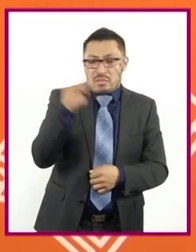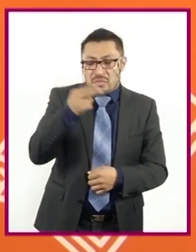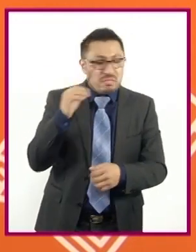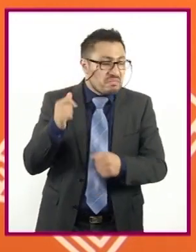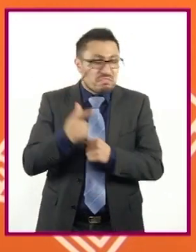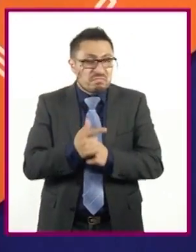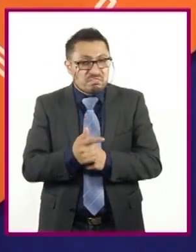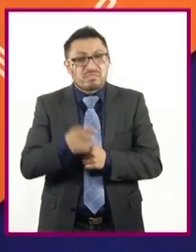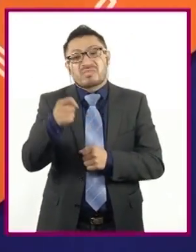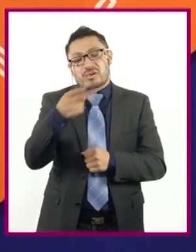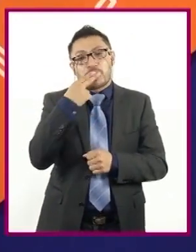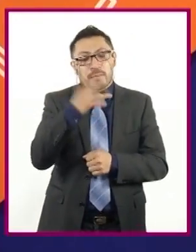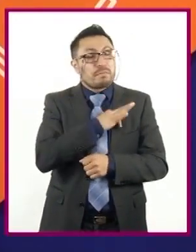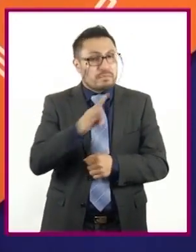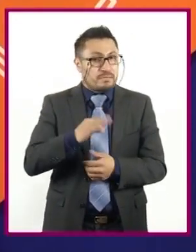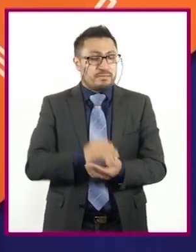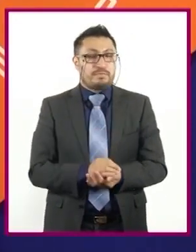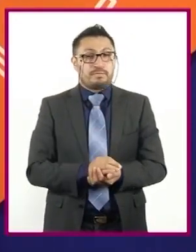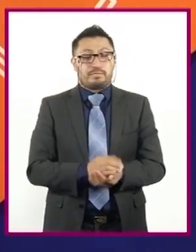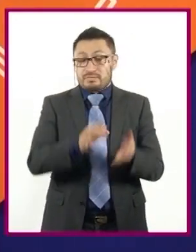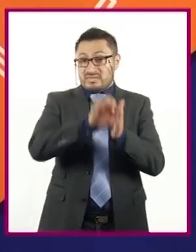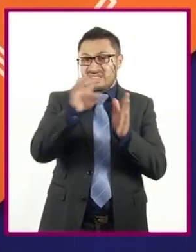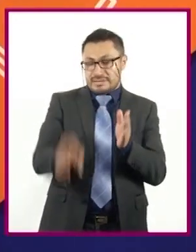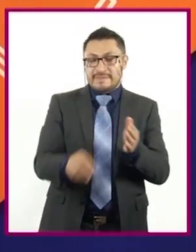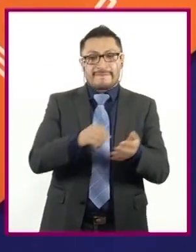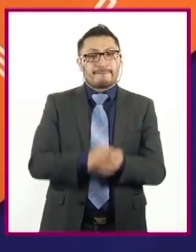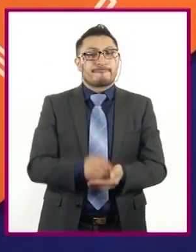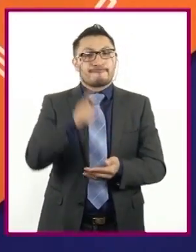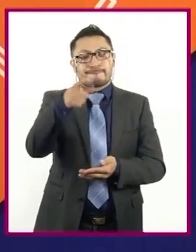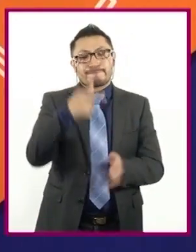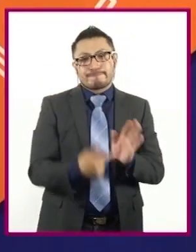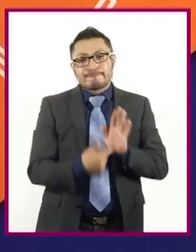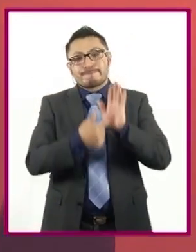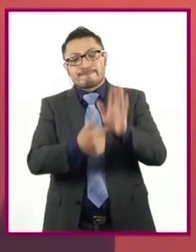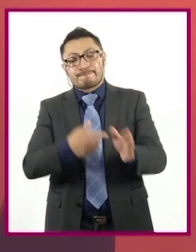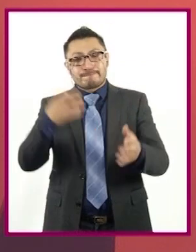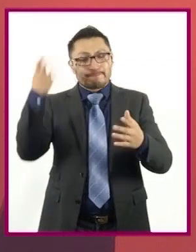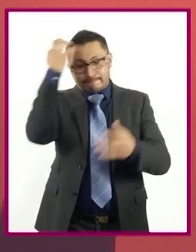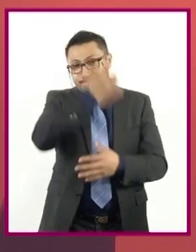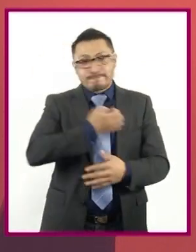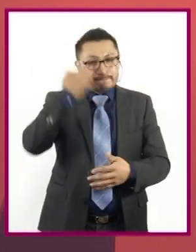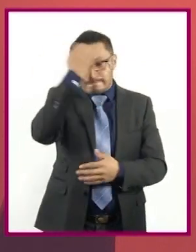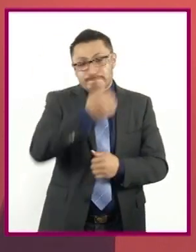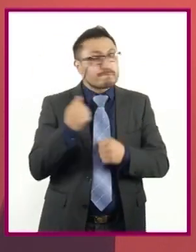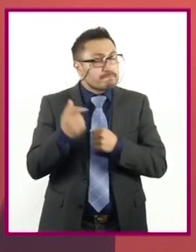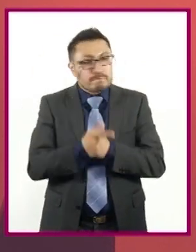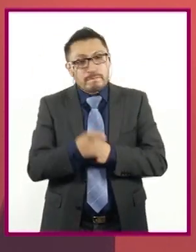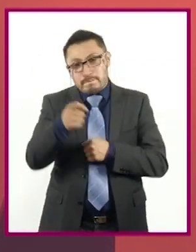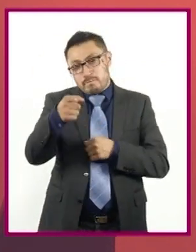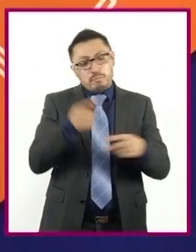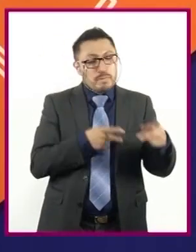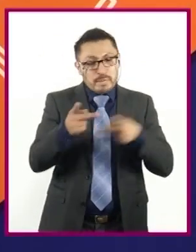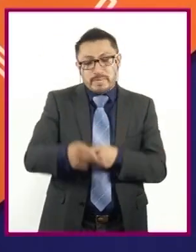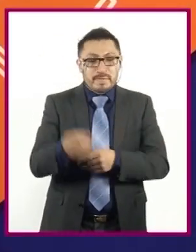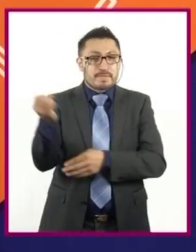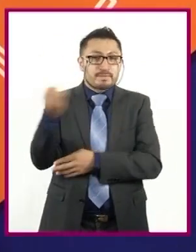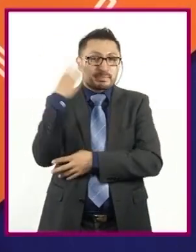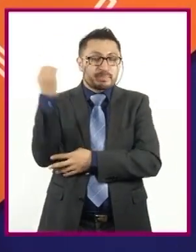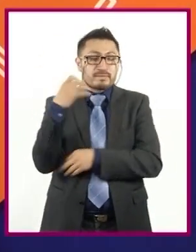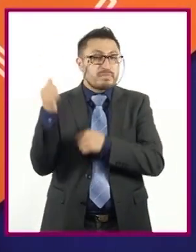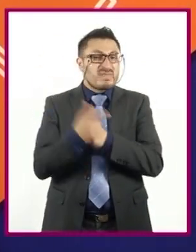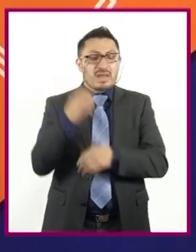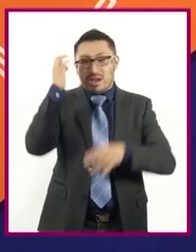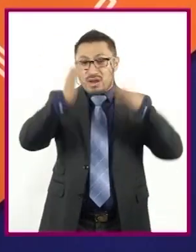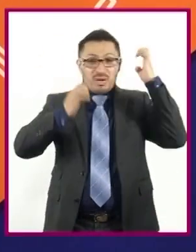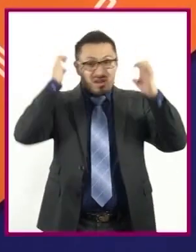escolar. Por ejemplo, cuando vayan a presentar un examen, cuando tengan que preparar el discurso para una